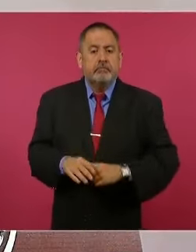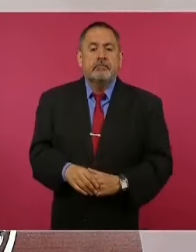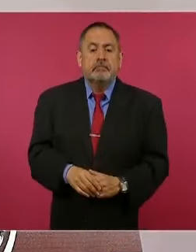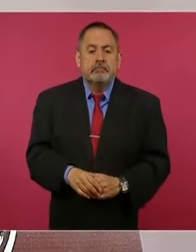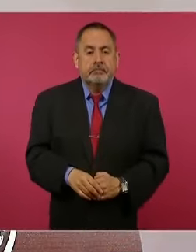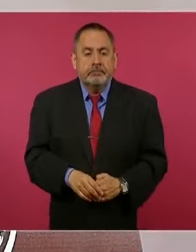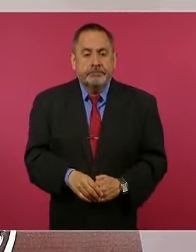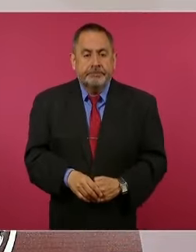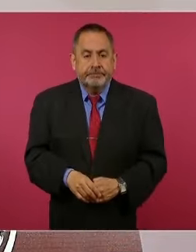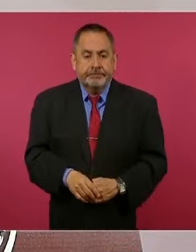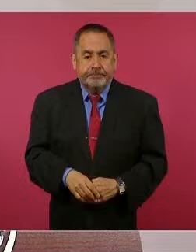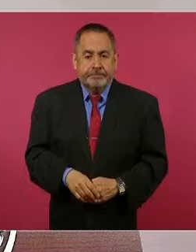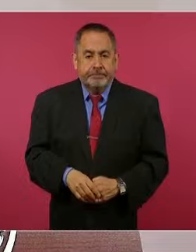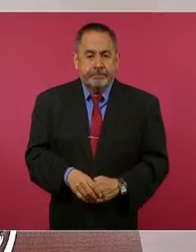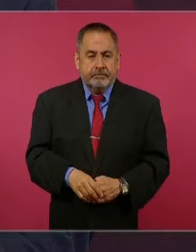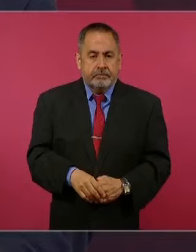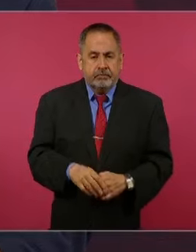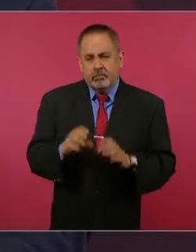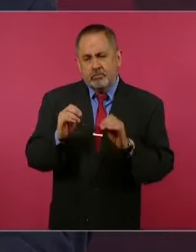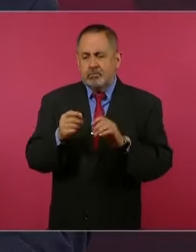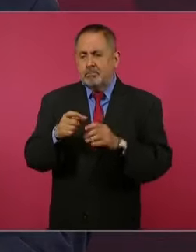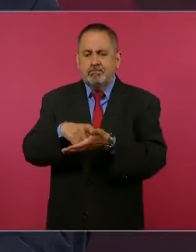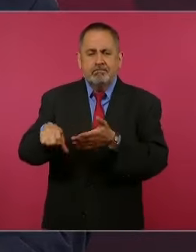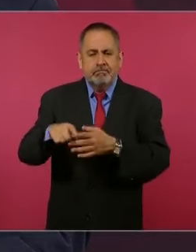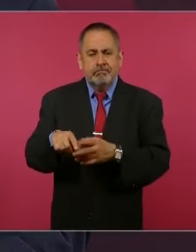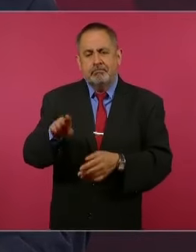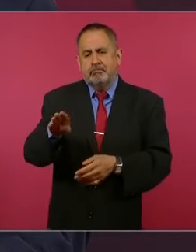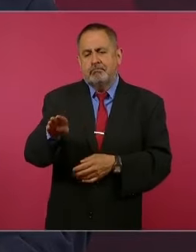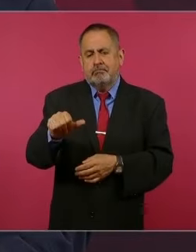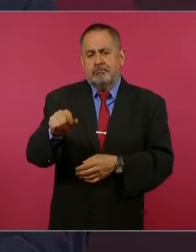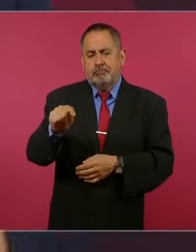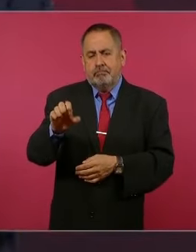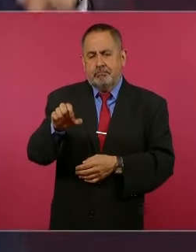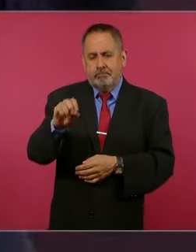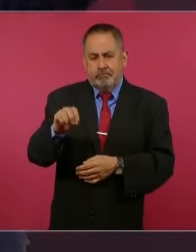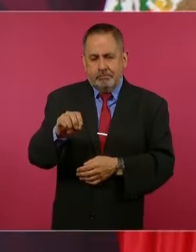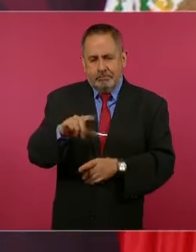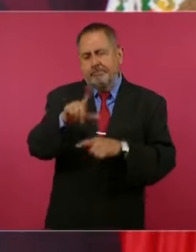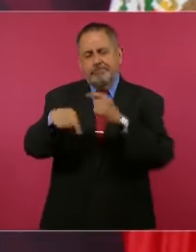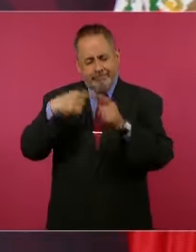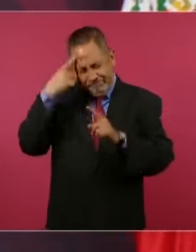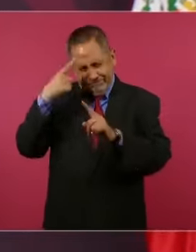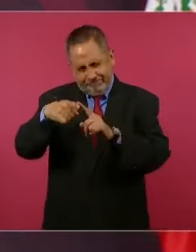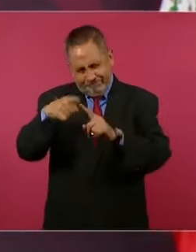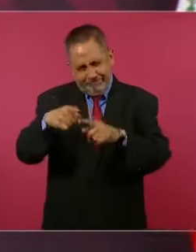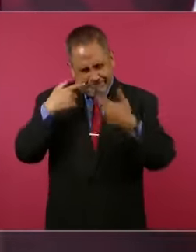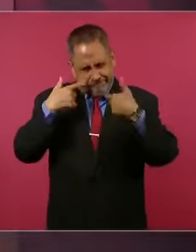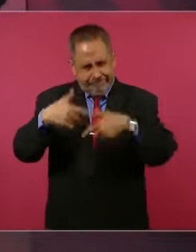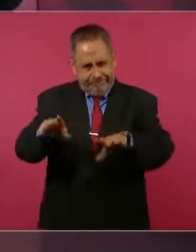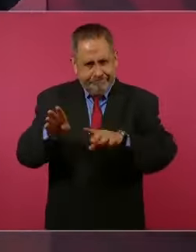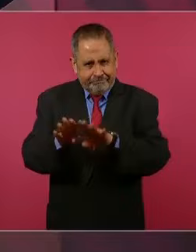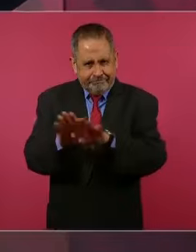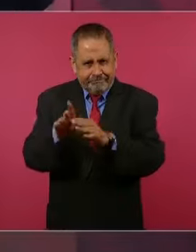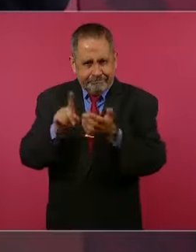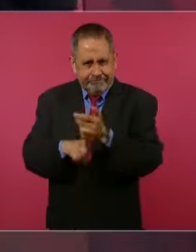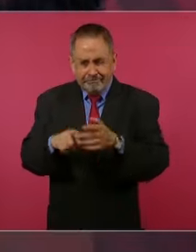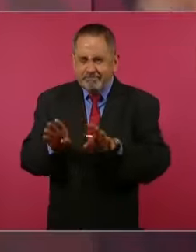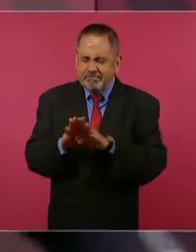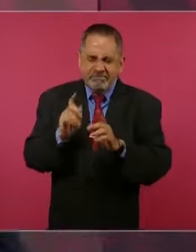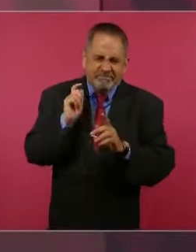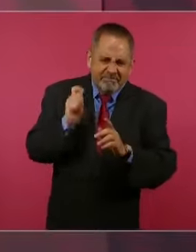pensando o bateas ahí se los dejo de tarea para que